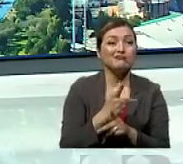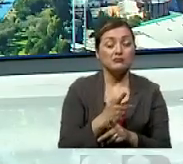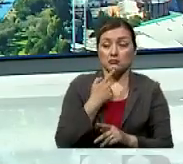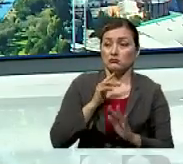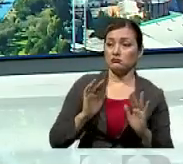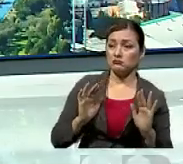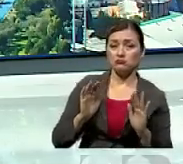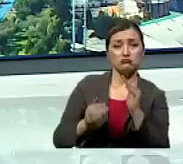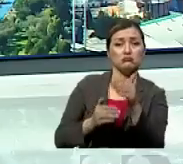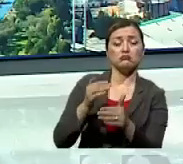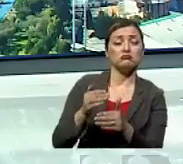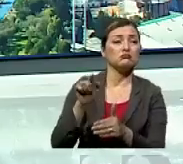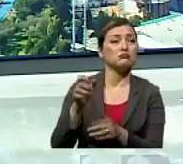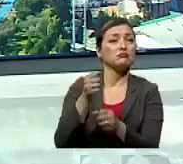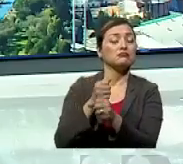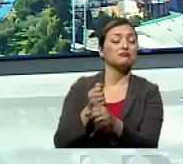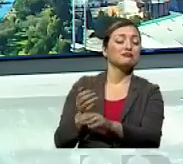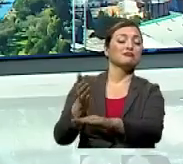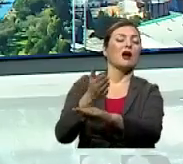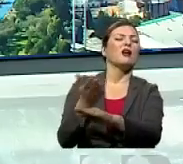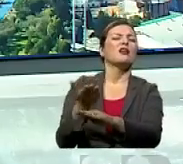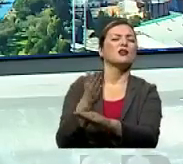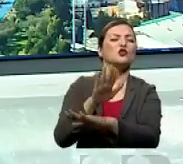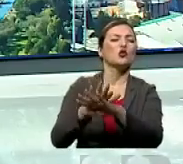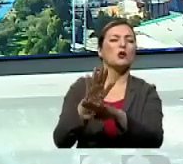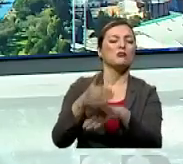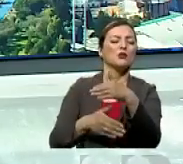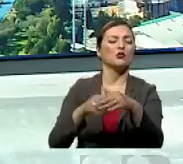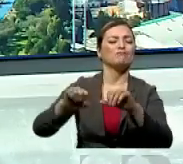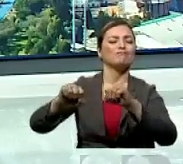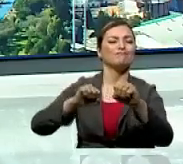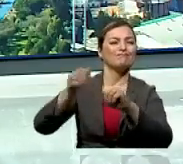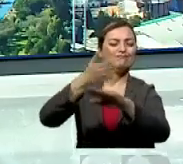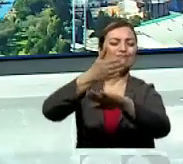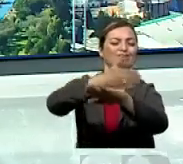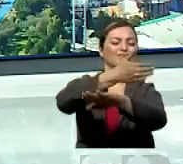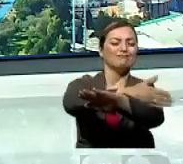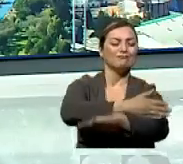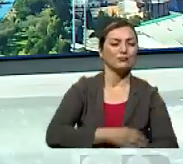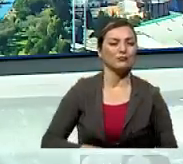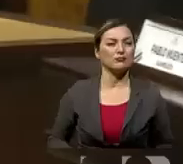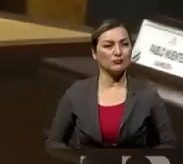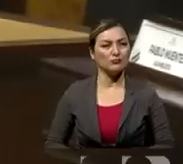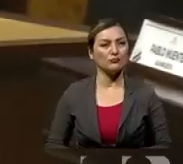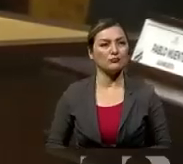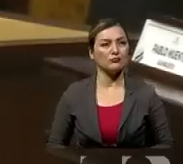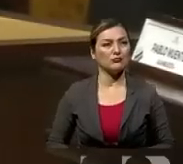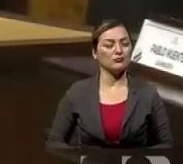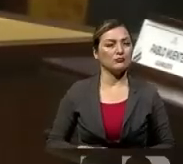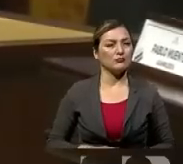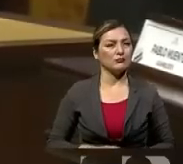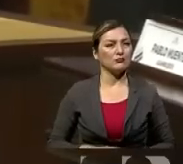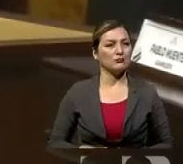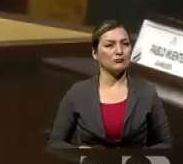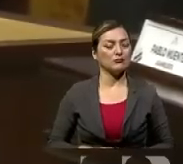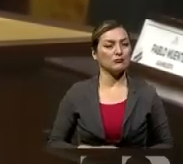gran parte de estos procesos debieron hacerse como consecuencia de la irregular gestión de sus antecesores. ¿Qué vivo es